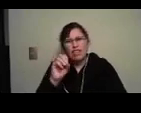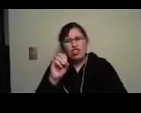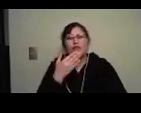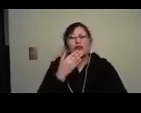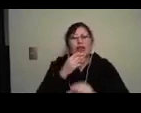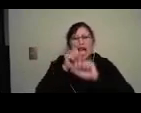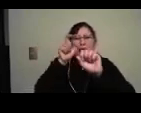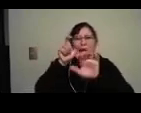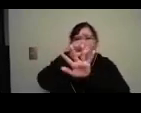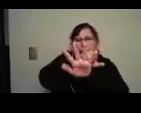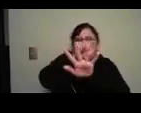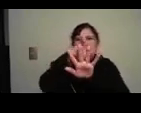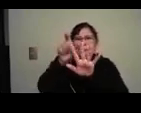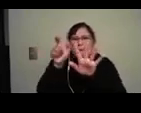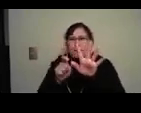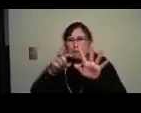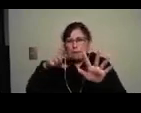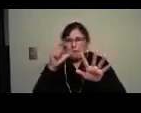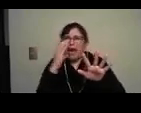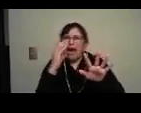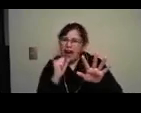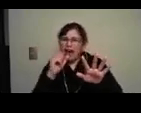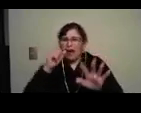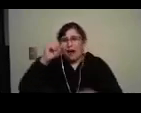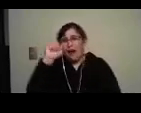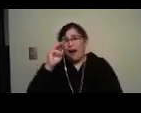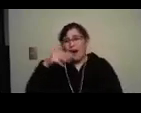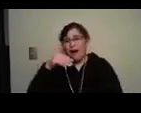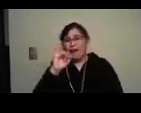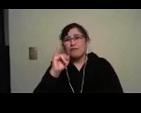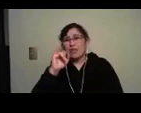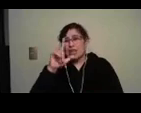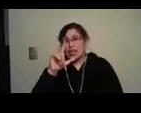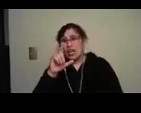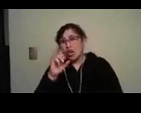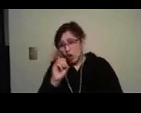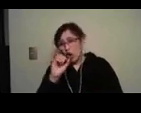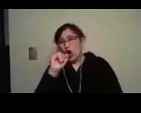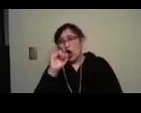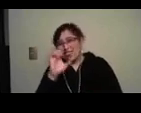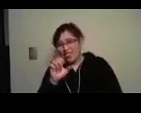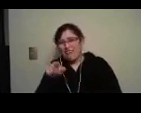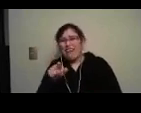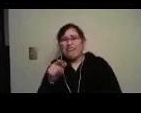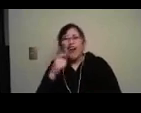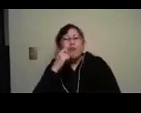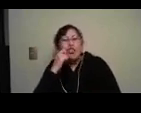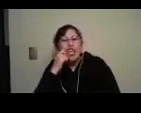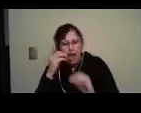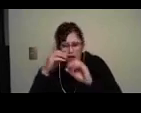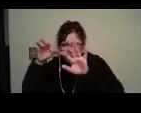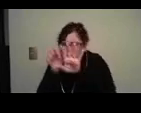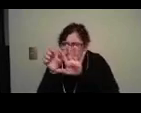en conjunto son, o placas amiloides que en conjunto son cúmulos anormales de proteínas en el cerebro,